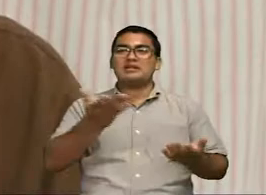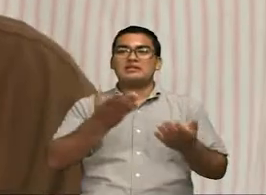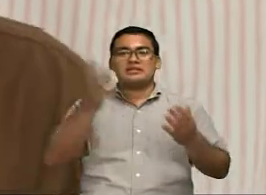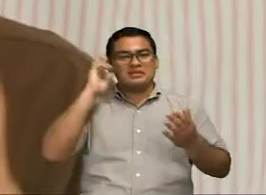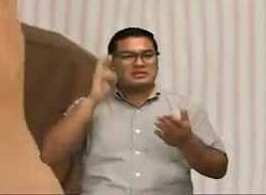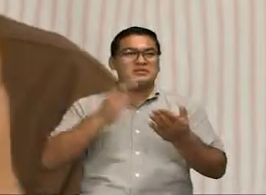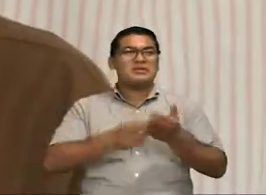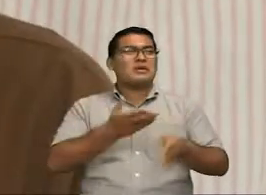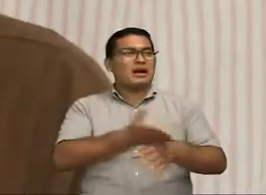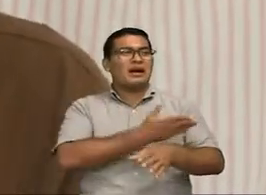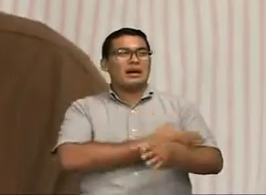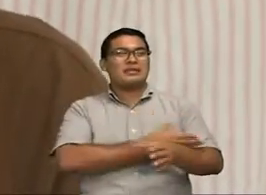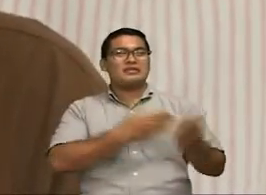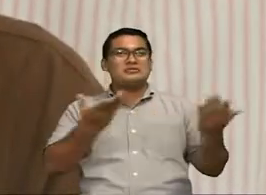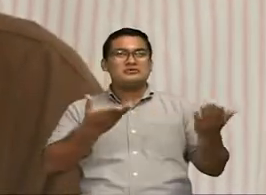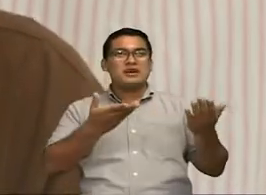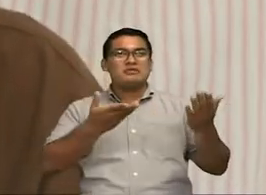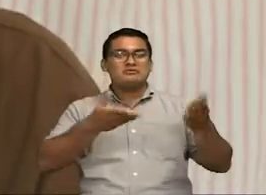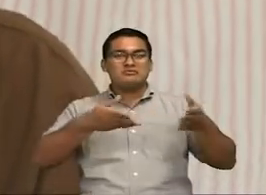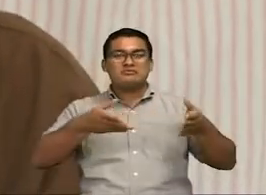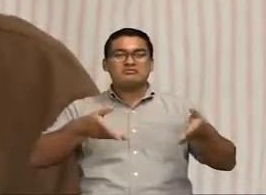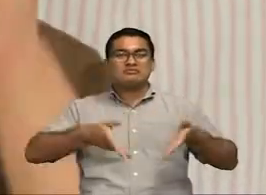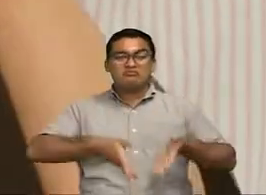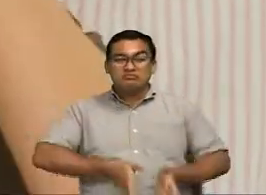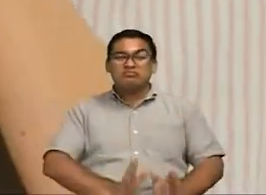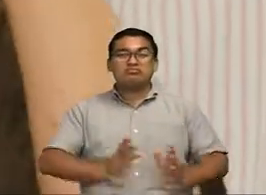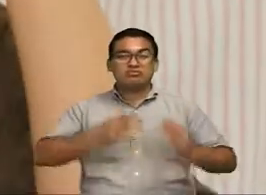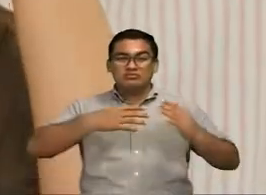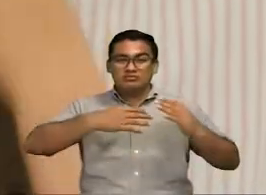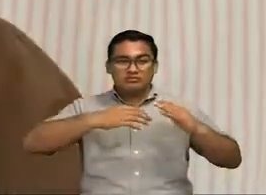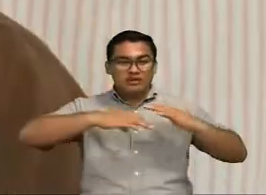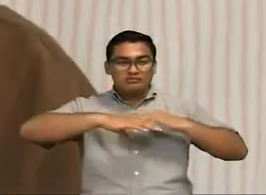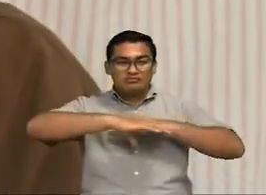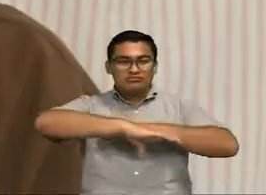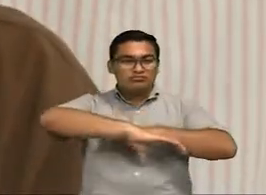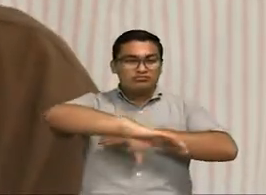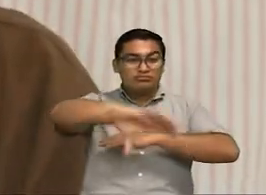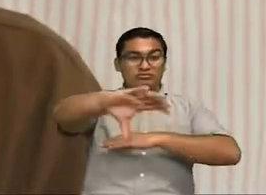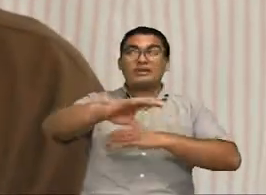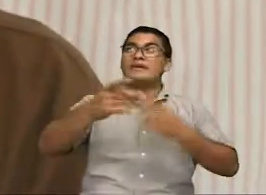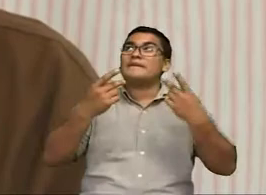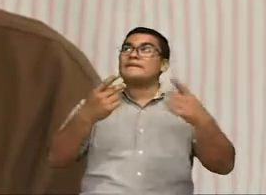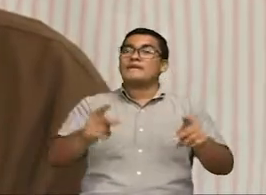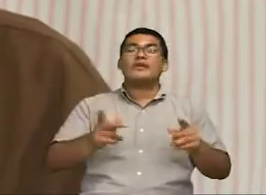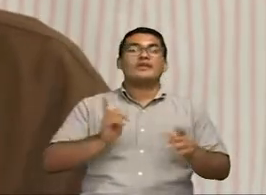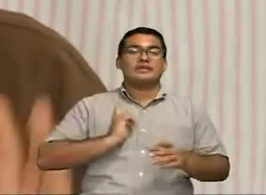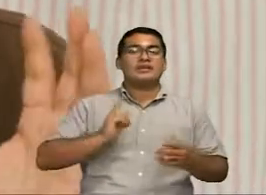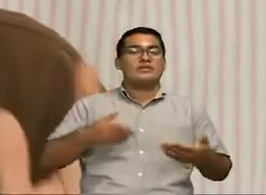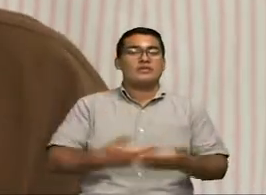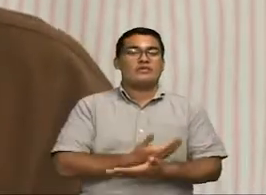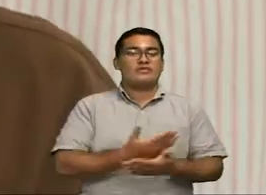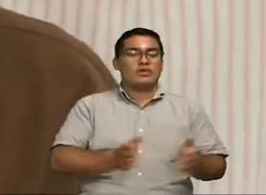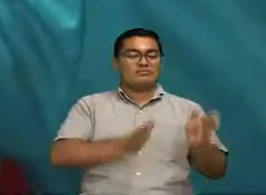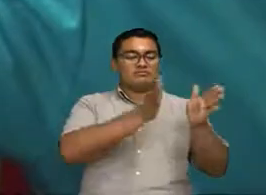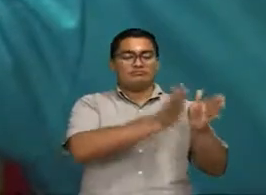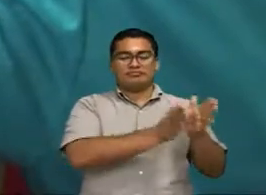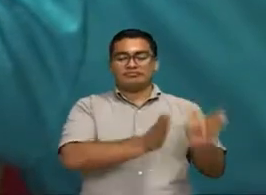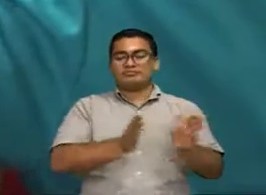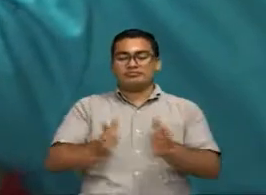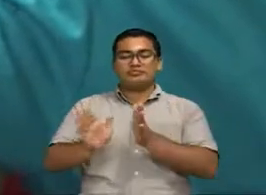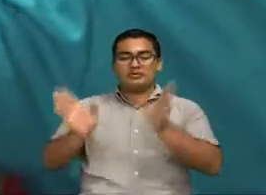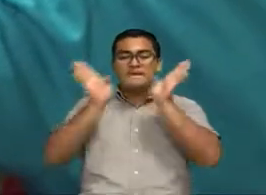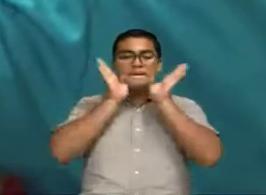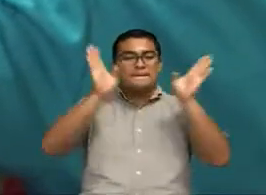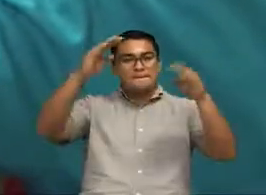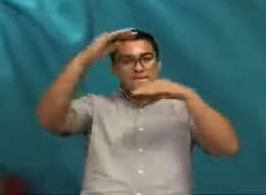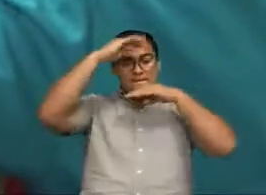no teníamos divisiones, entonces a partir de ese momento, si ustedes miran, comenzamos con las divisiones para que hubiera más privacidad